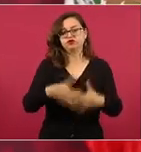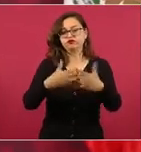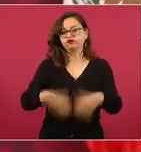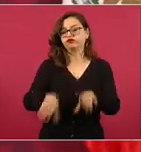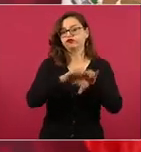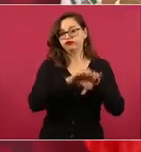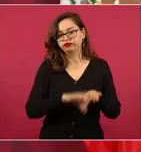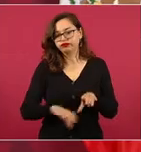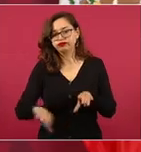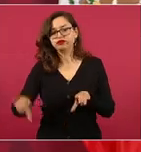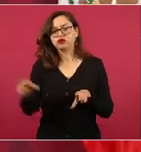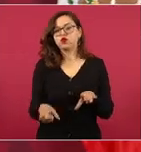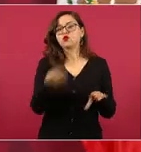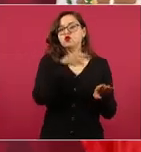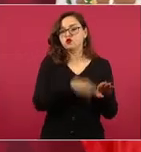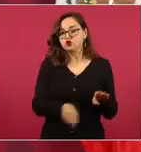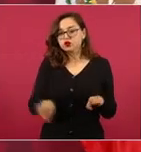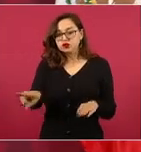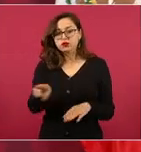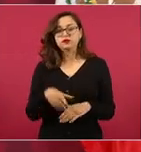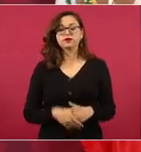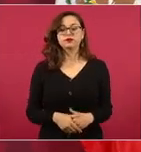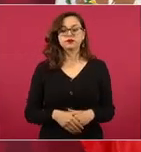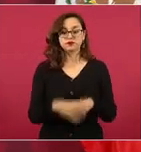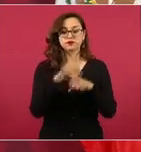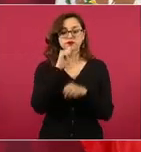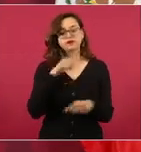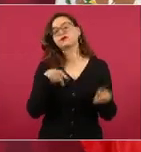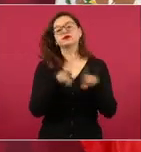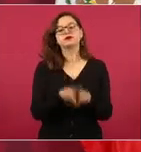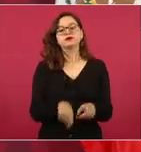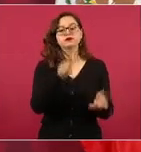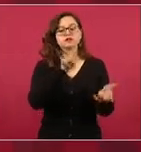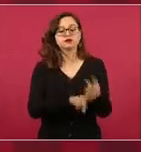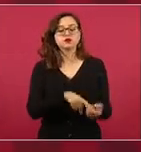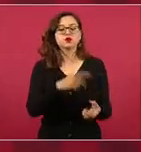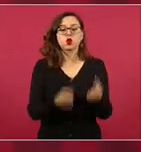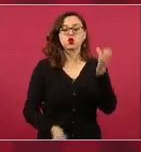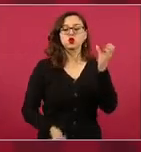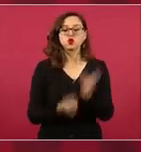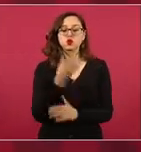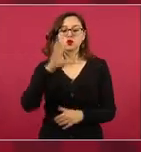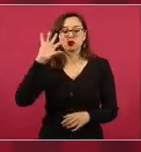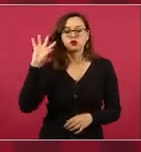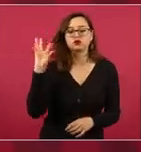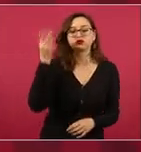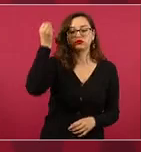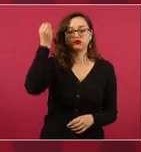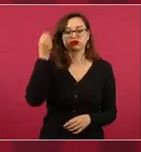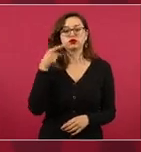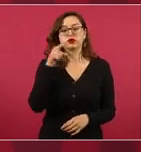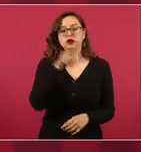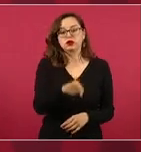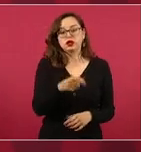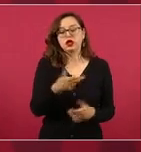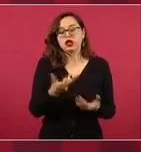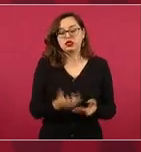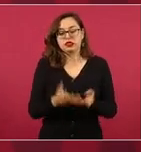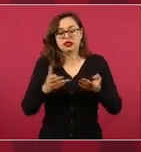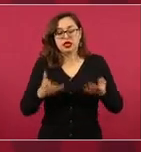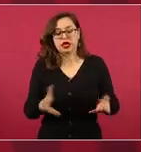han desarrollado tecnología, ya no se requiere la construcción de plantas de liquefacción en